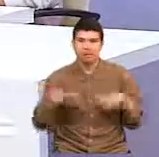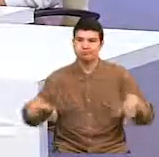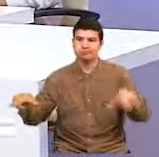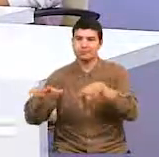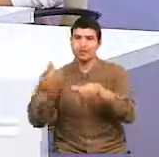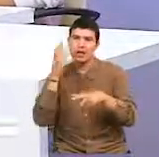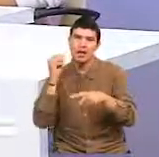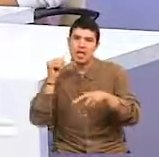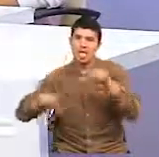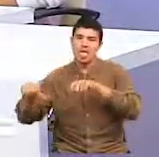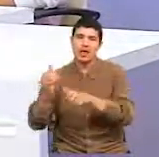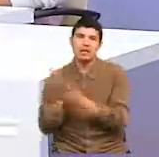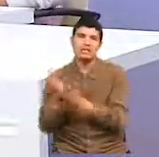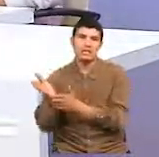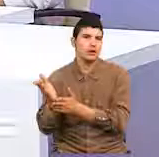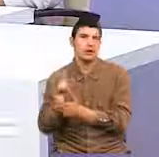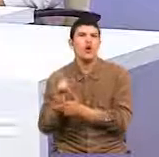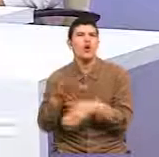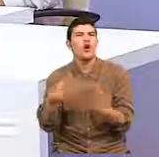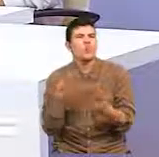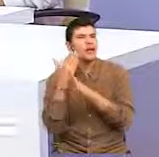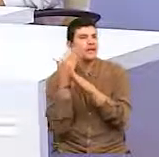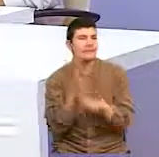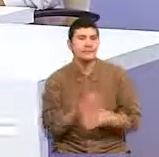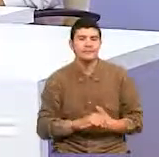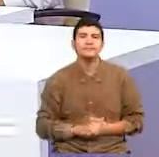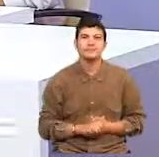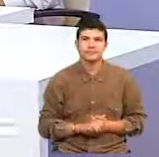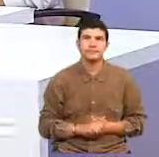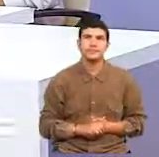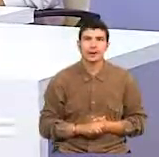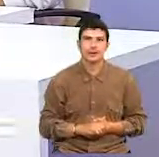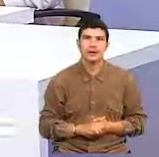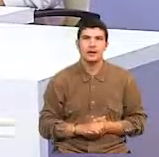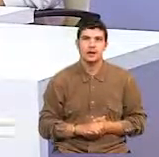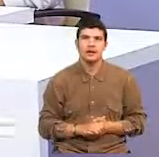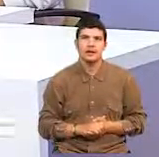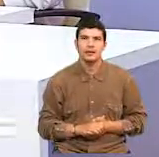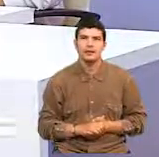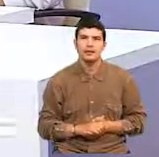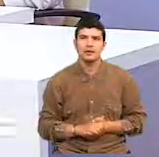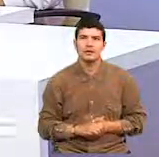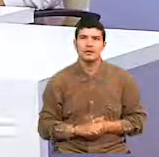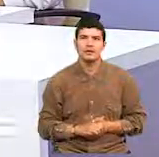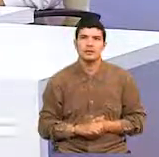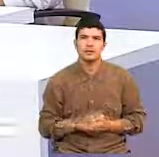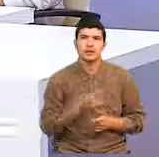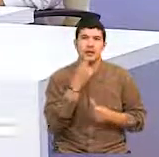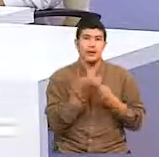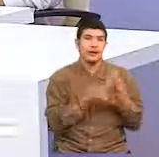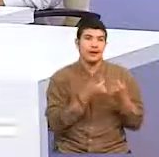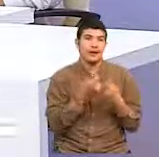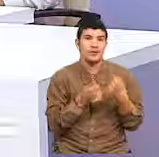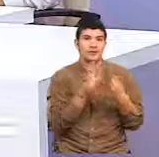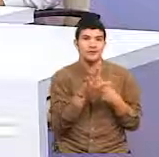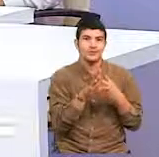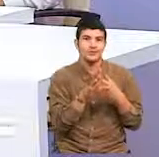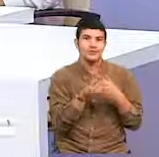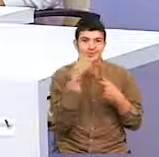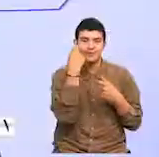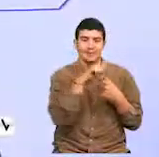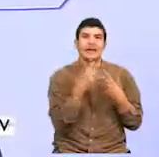en esa región norte santandereana? Mire, desde que haya ese negocio ilícito, mucha gente va a querer